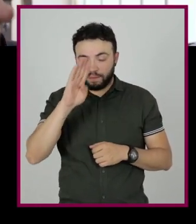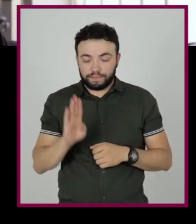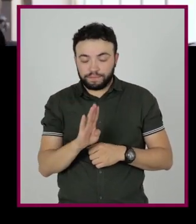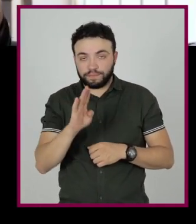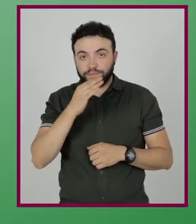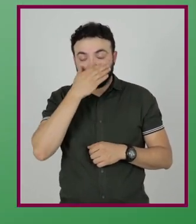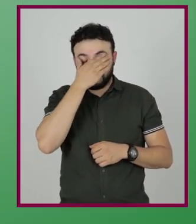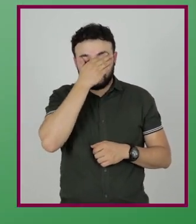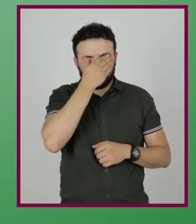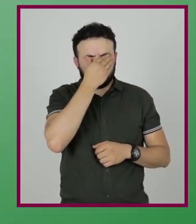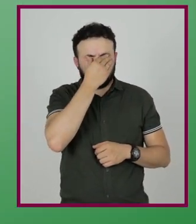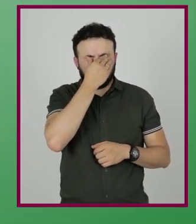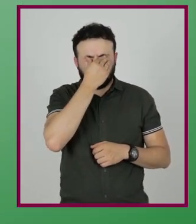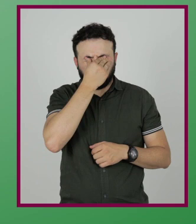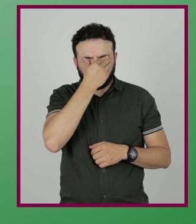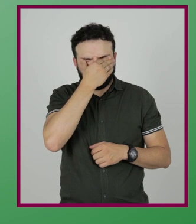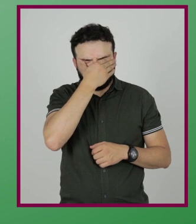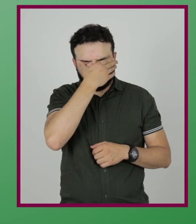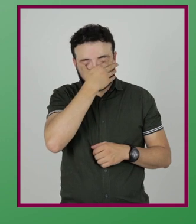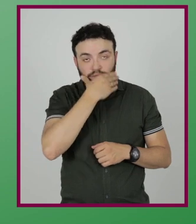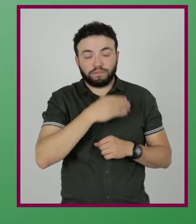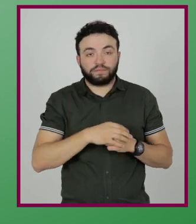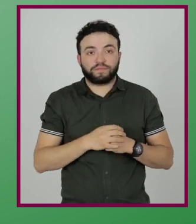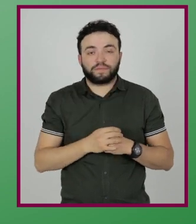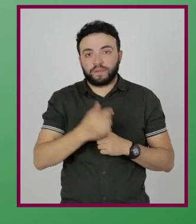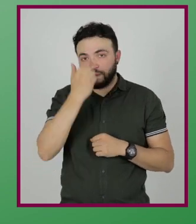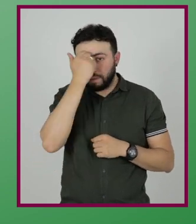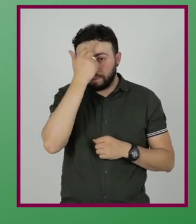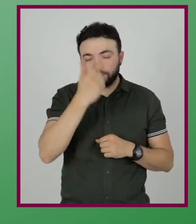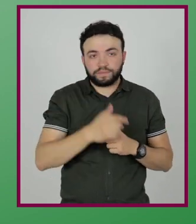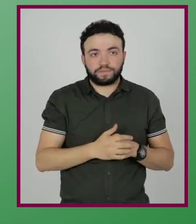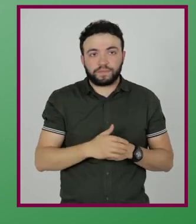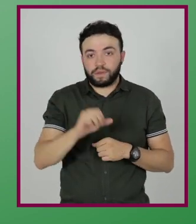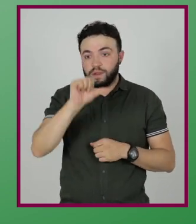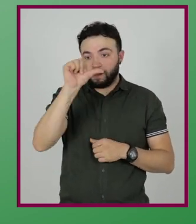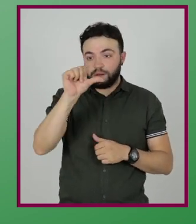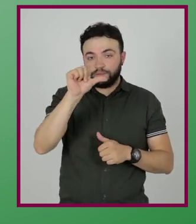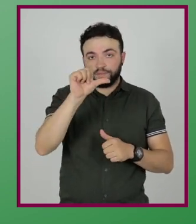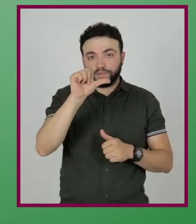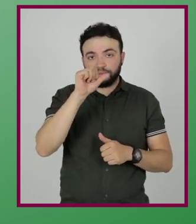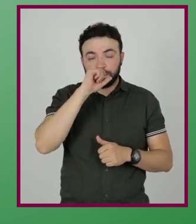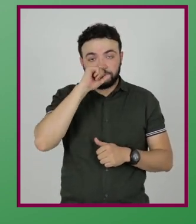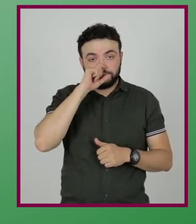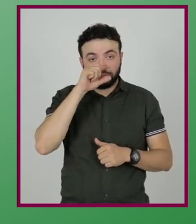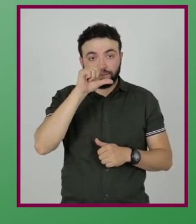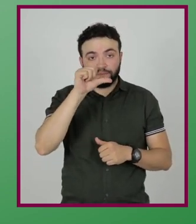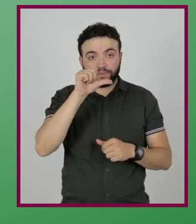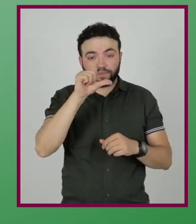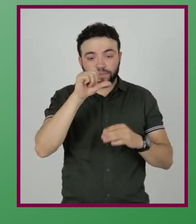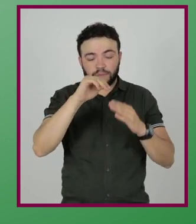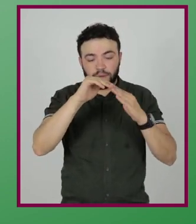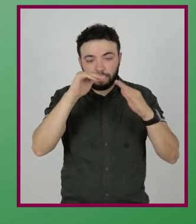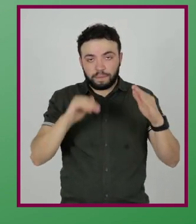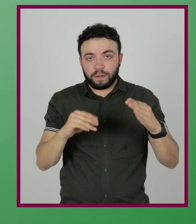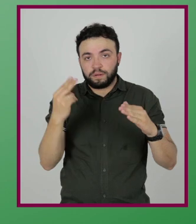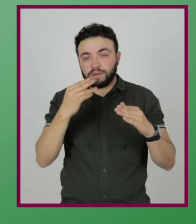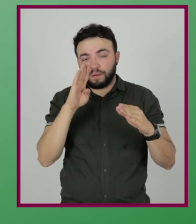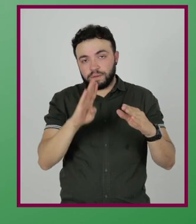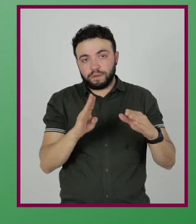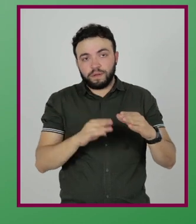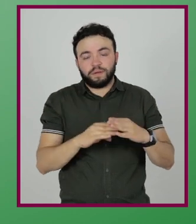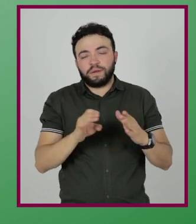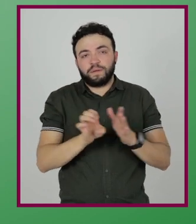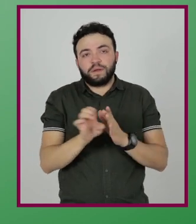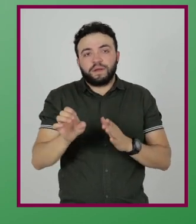un B, ¿verdad? Sí, a ver, con los bovinos. Pues fácil. Si A es un concepto menos general que